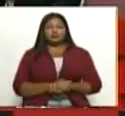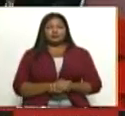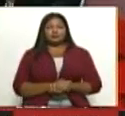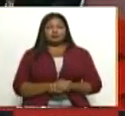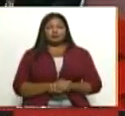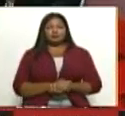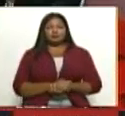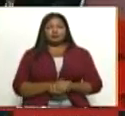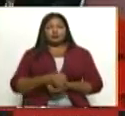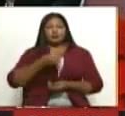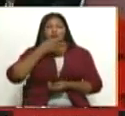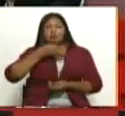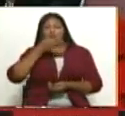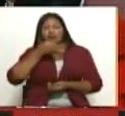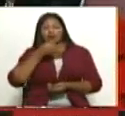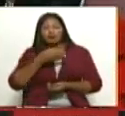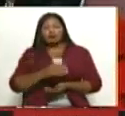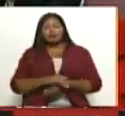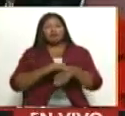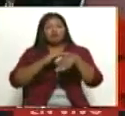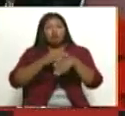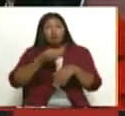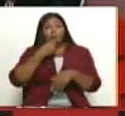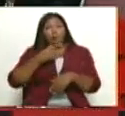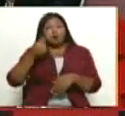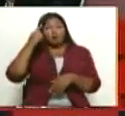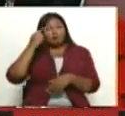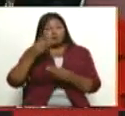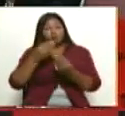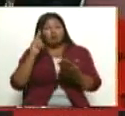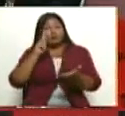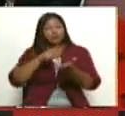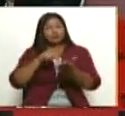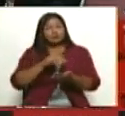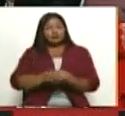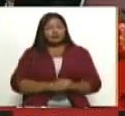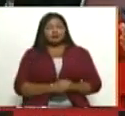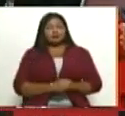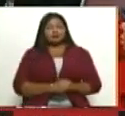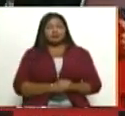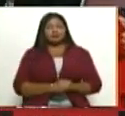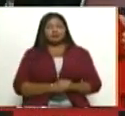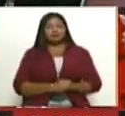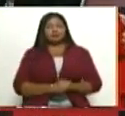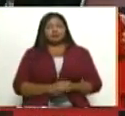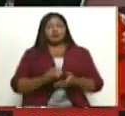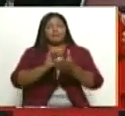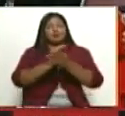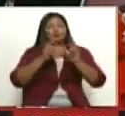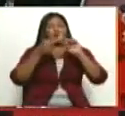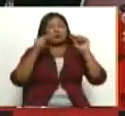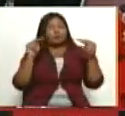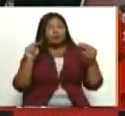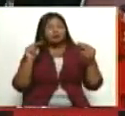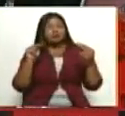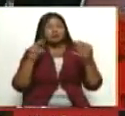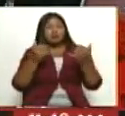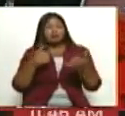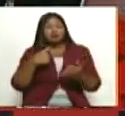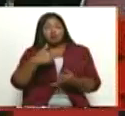Muy buenas tardes, buenos días a todos los presentes, amigos de La Paz.